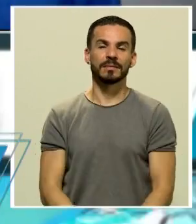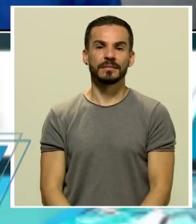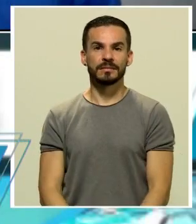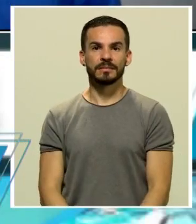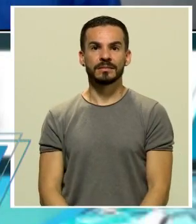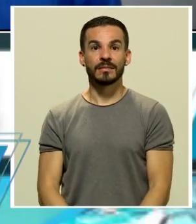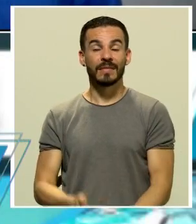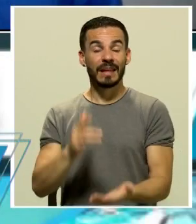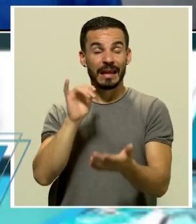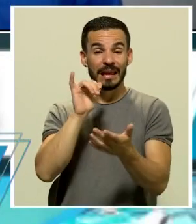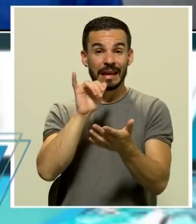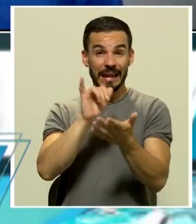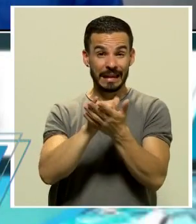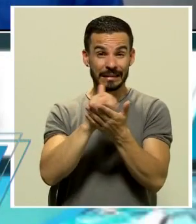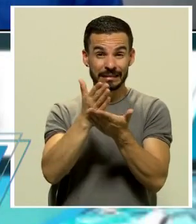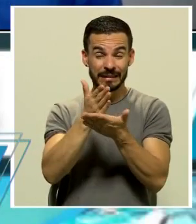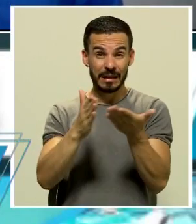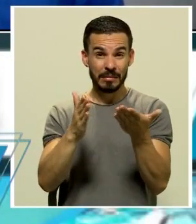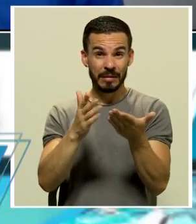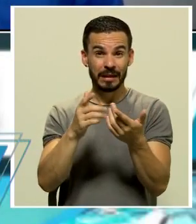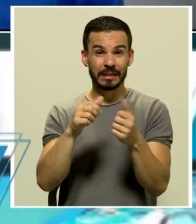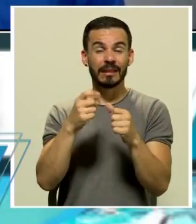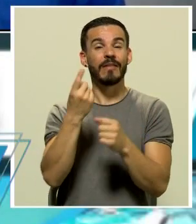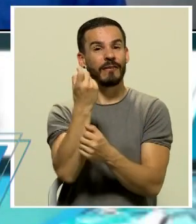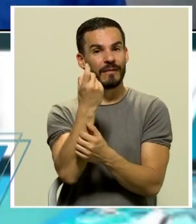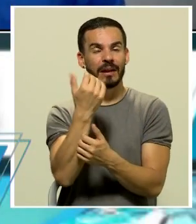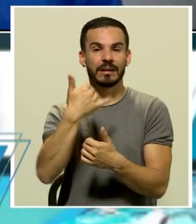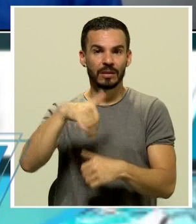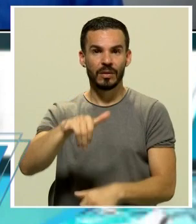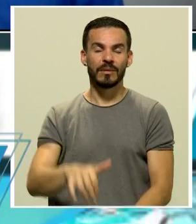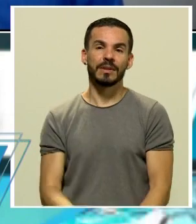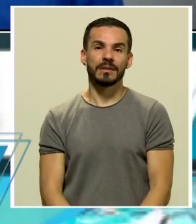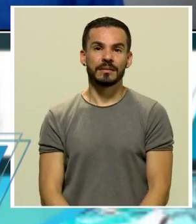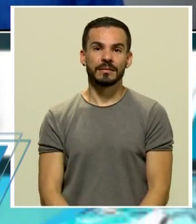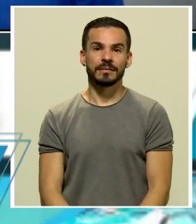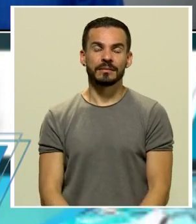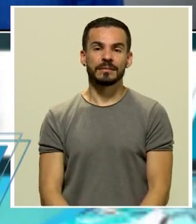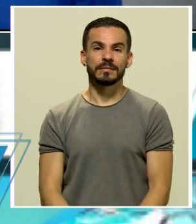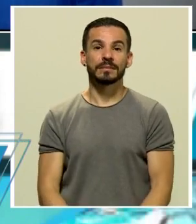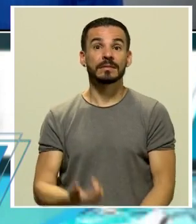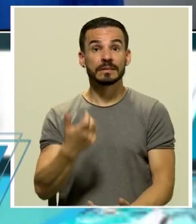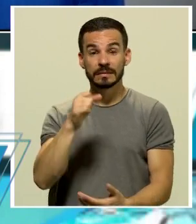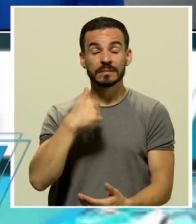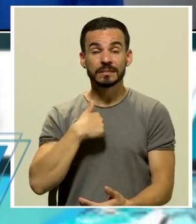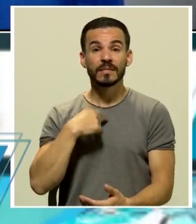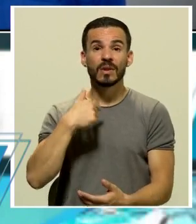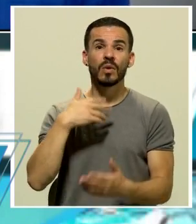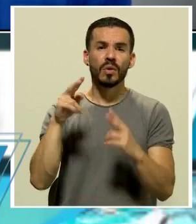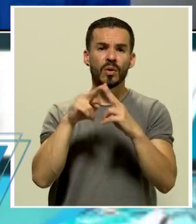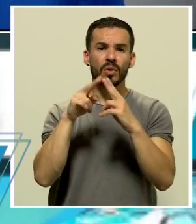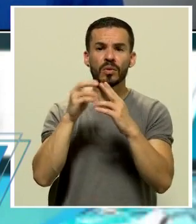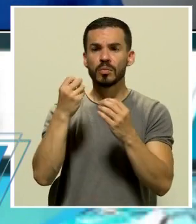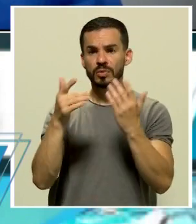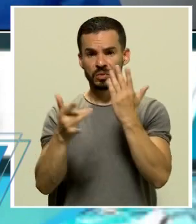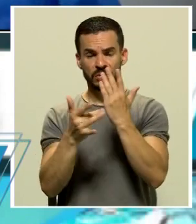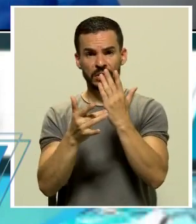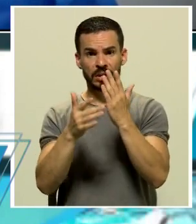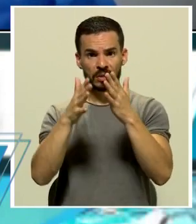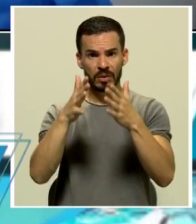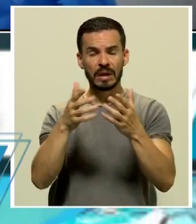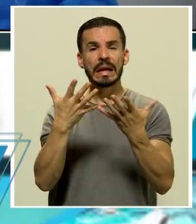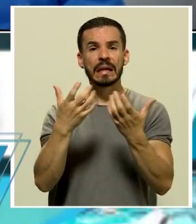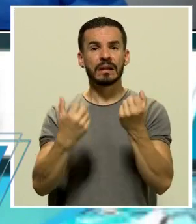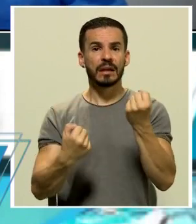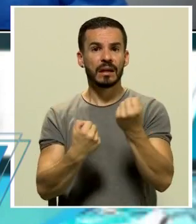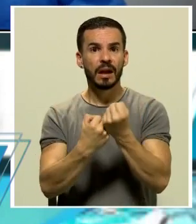Sí. Okay, entonces esa parte sigue haciendo falta. Y sí, yo conozco muchos tecnólogos que quieren